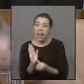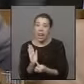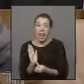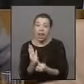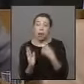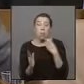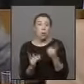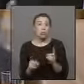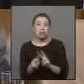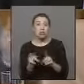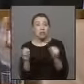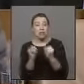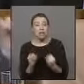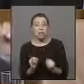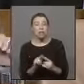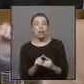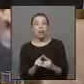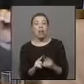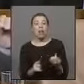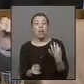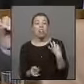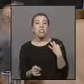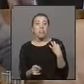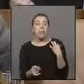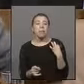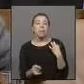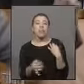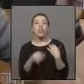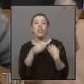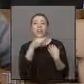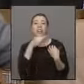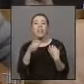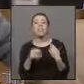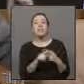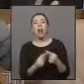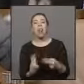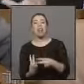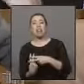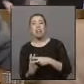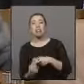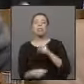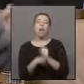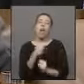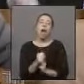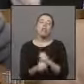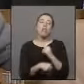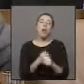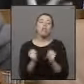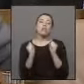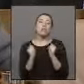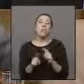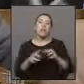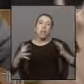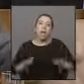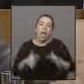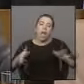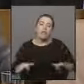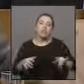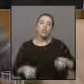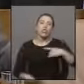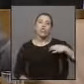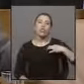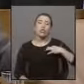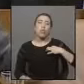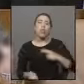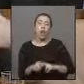Porque si no es así, estamos dependiendo, por supuesto, del mensaje que entrega la Teletón y todos los años que se puede, se hace un esfuerzo tremendo, la ciudadanía lo